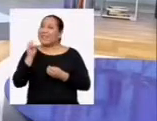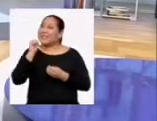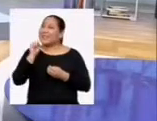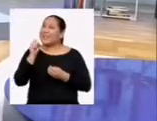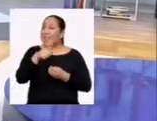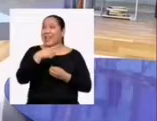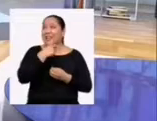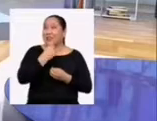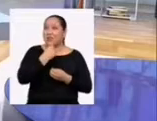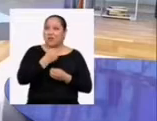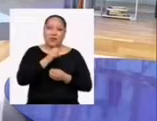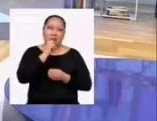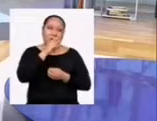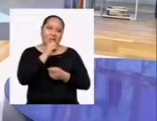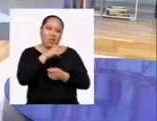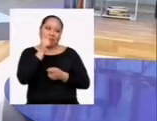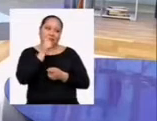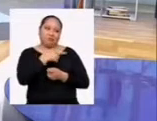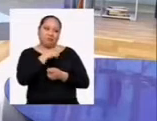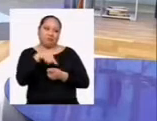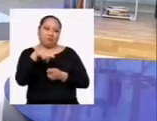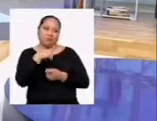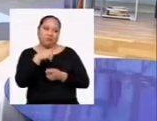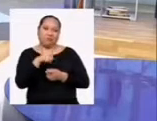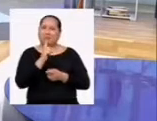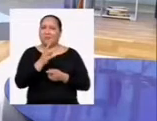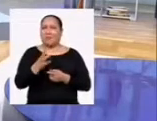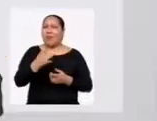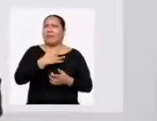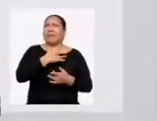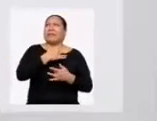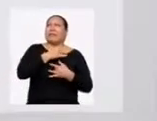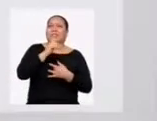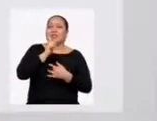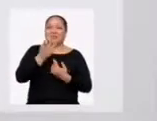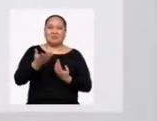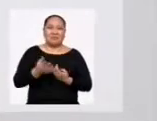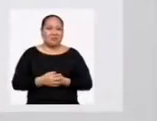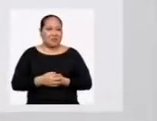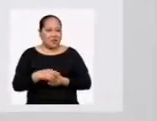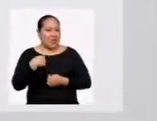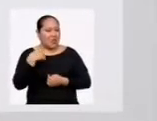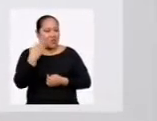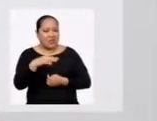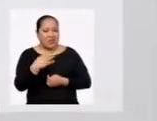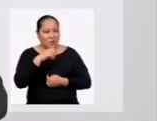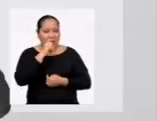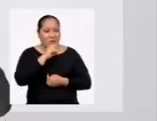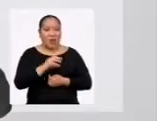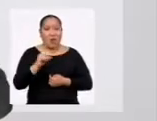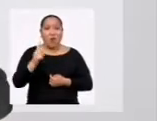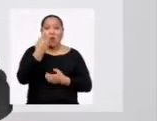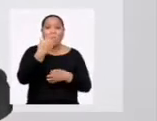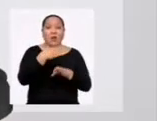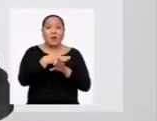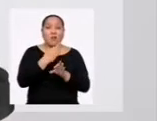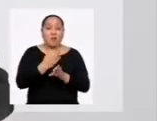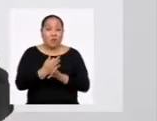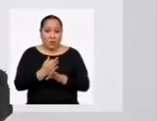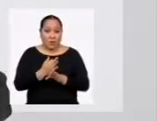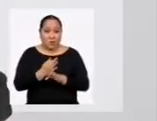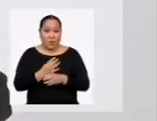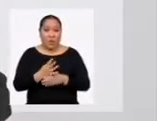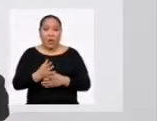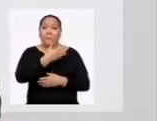él le gusta que lo critiquen. No se toma las cosas muy personalmente. Yo siempre digo que la única forma de mejorar